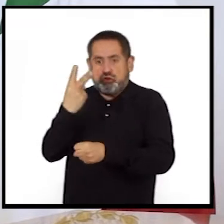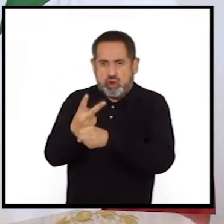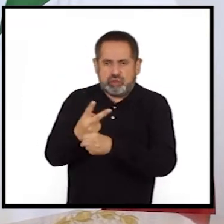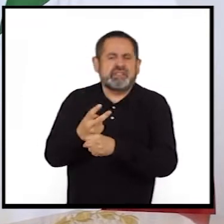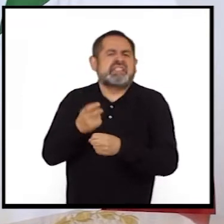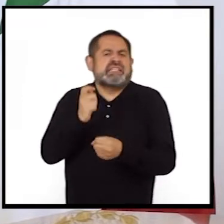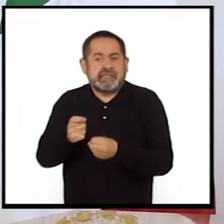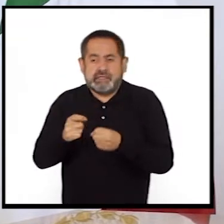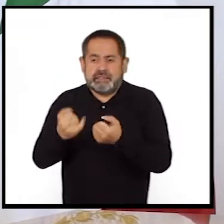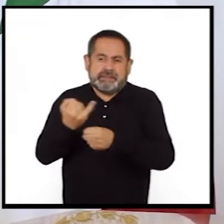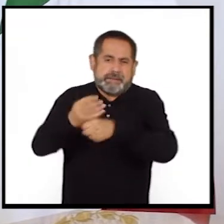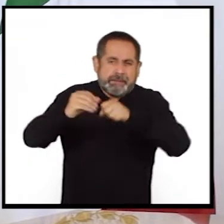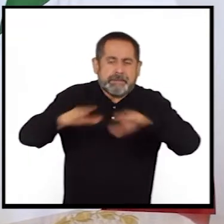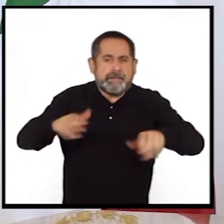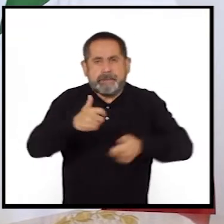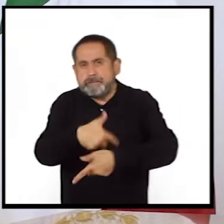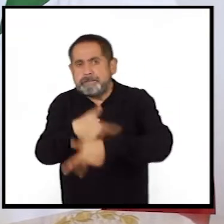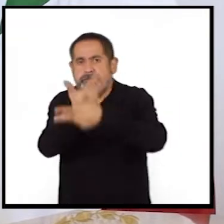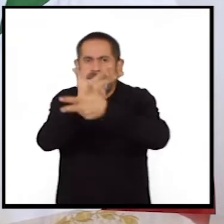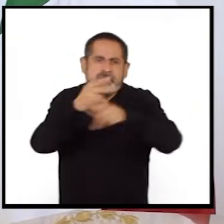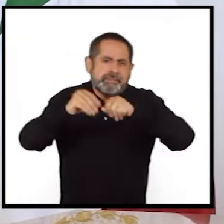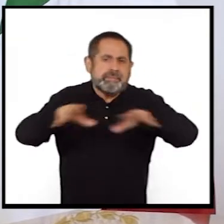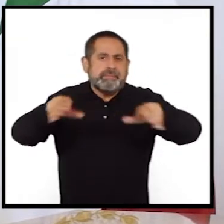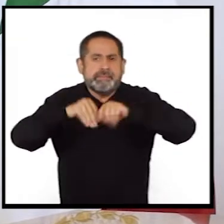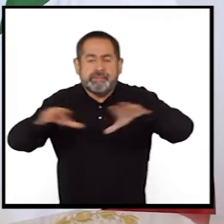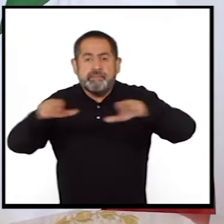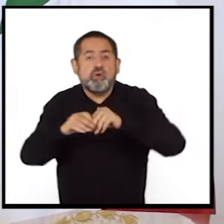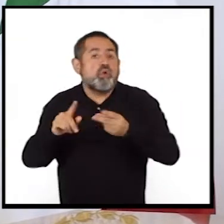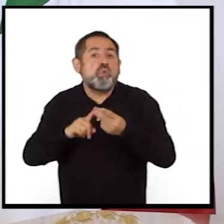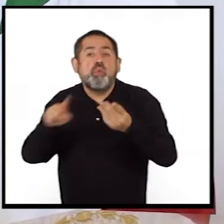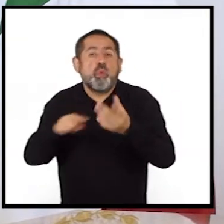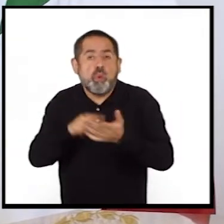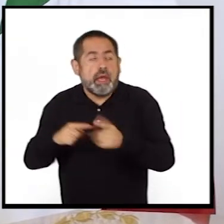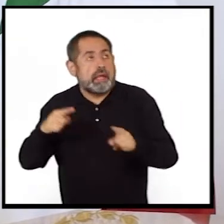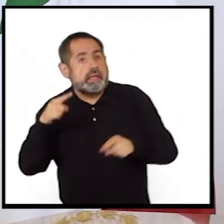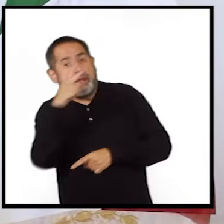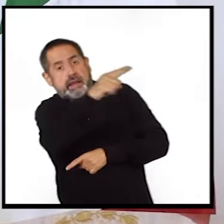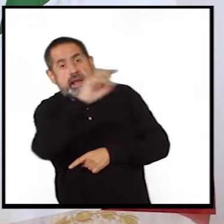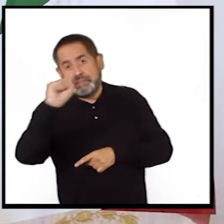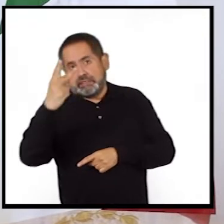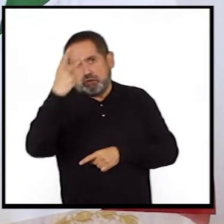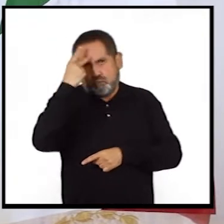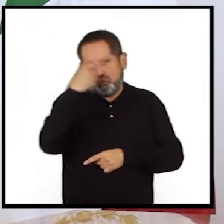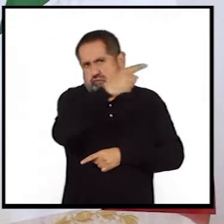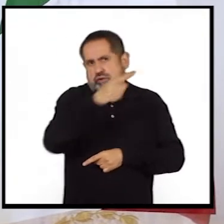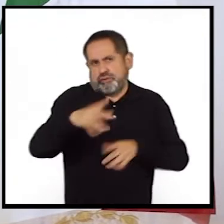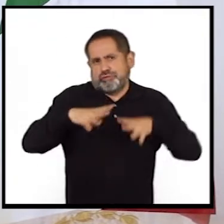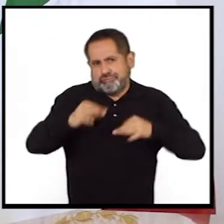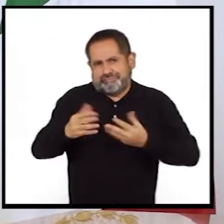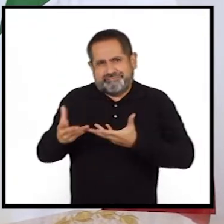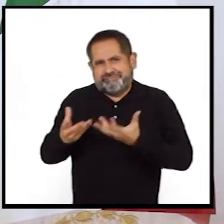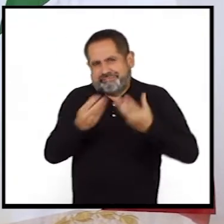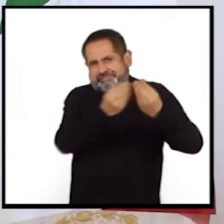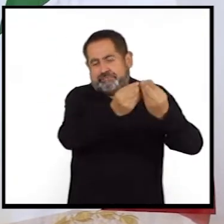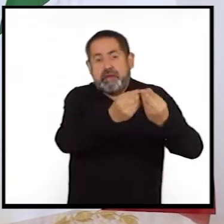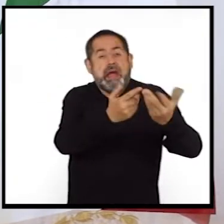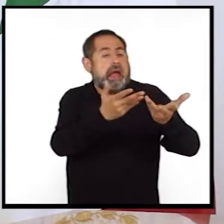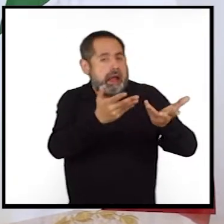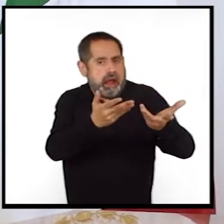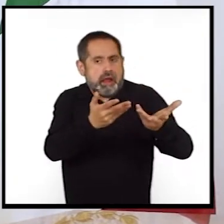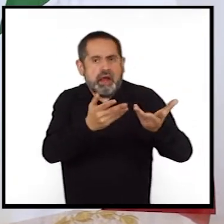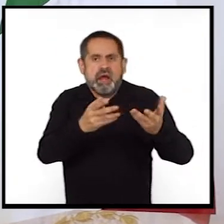Pueblos Mágicos en forma digital, con San Luis Potosí como estado